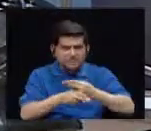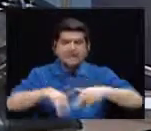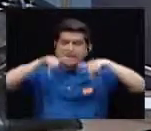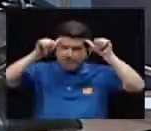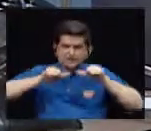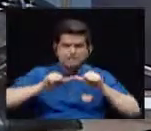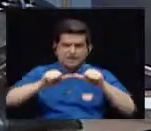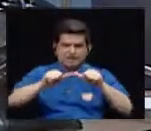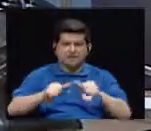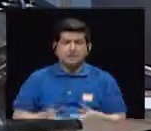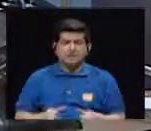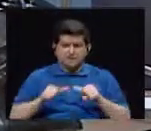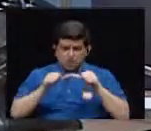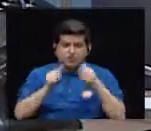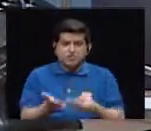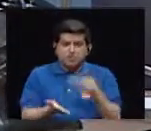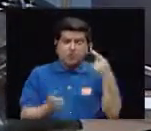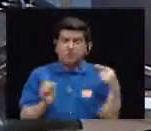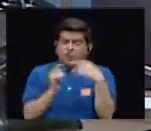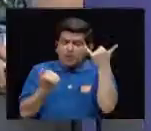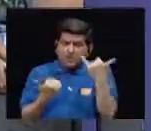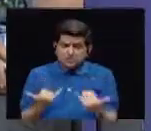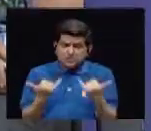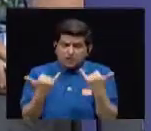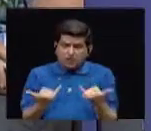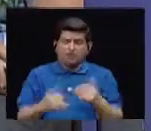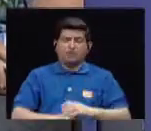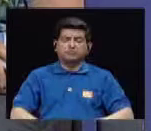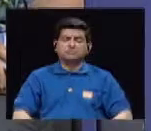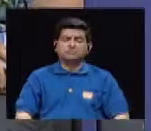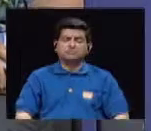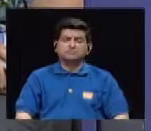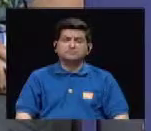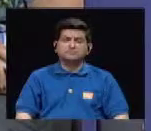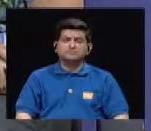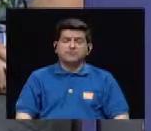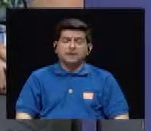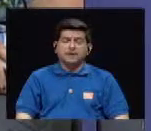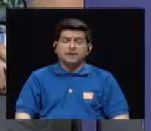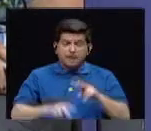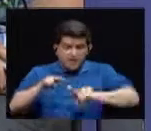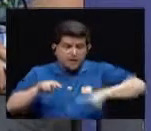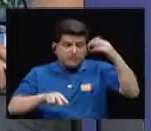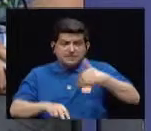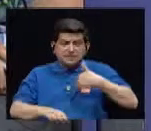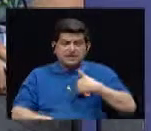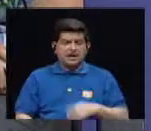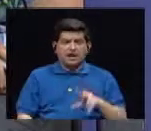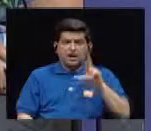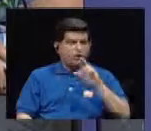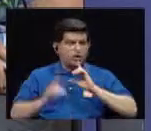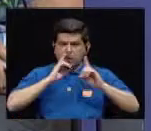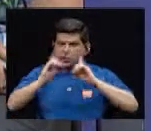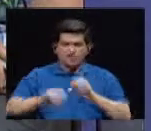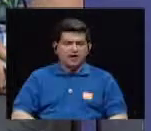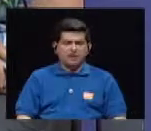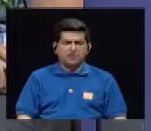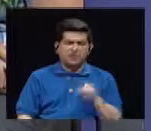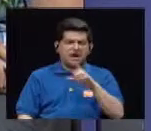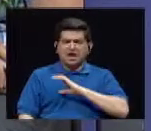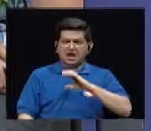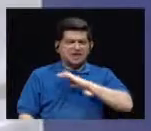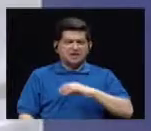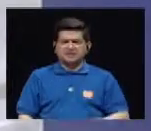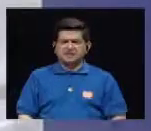y permanente, porque sigue siendo válido hasta hoy día. Claro. O sea, no es así un modismo. Y la gran ventaja que tiene es que al no tener diálogo no hay